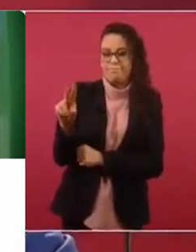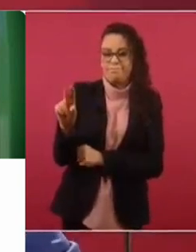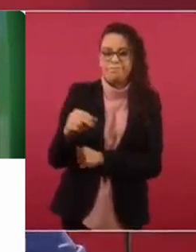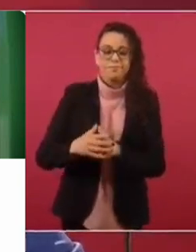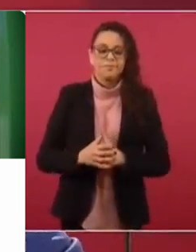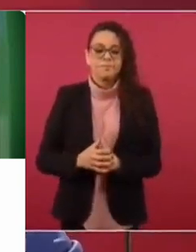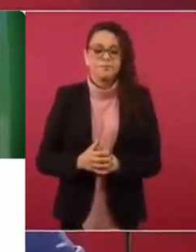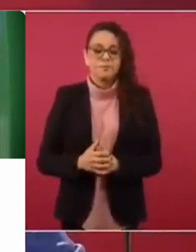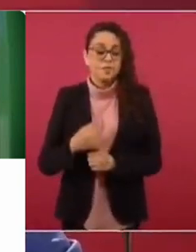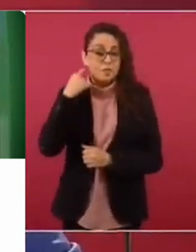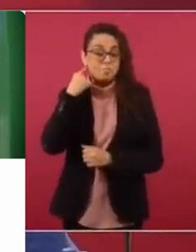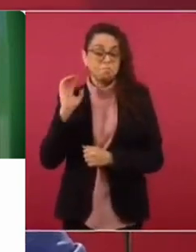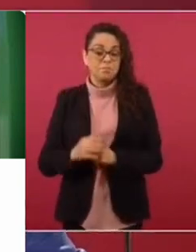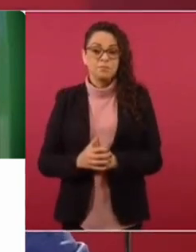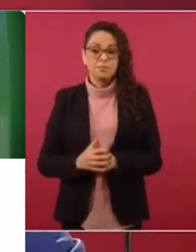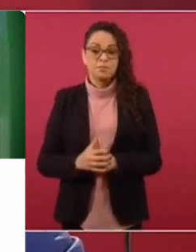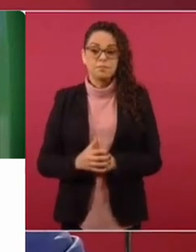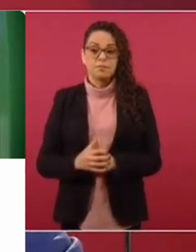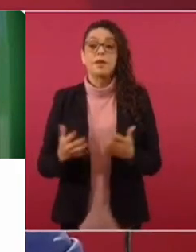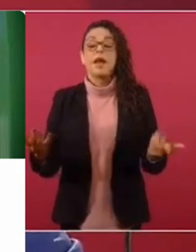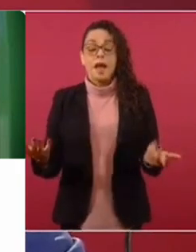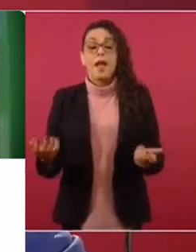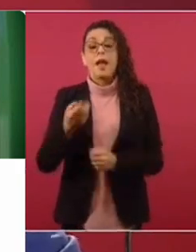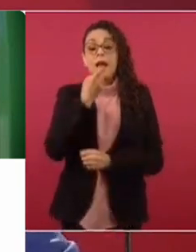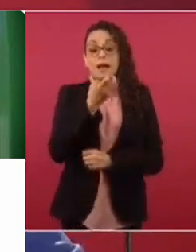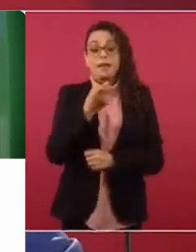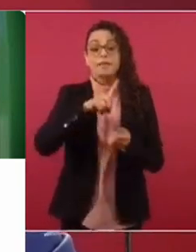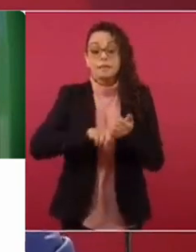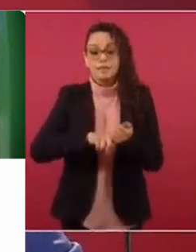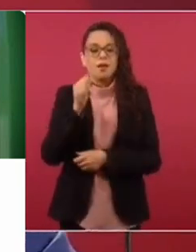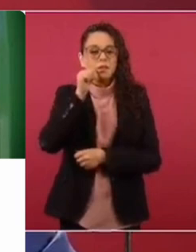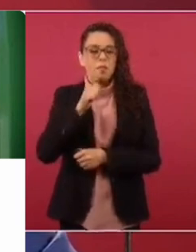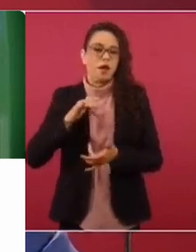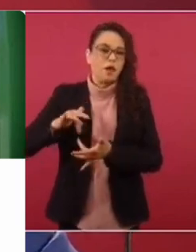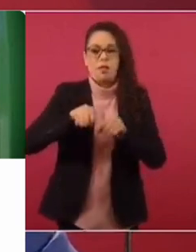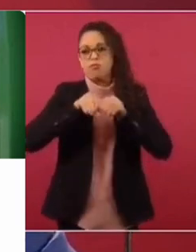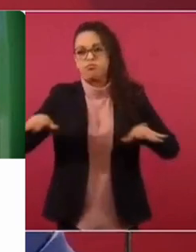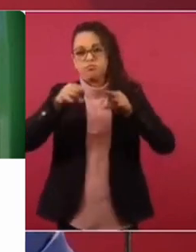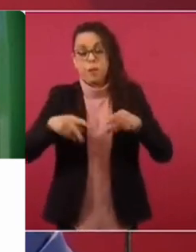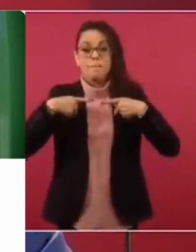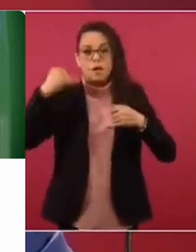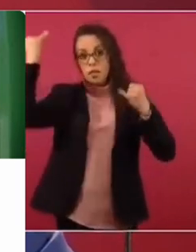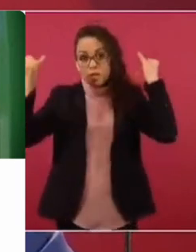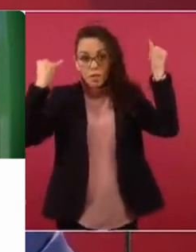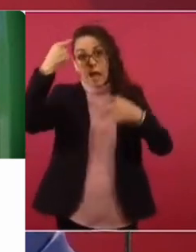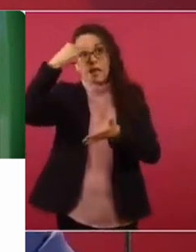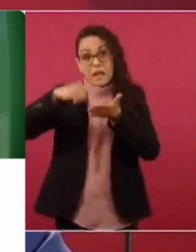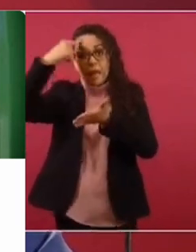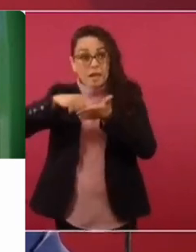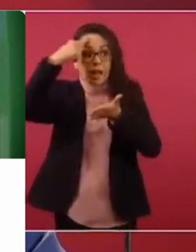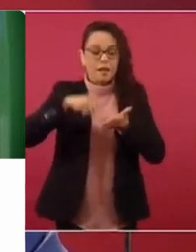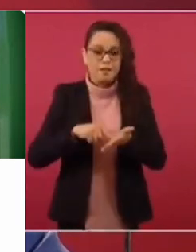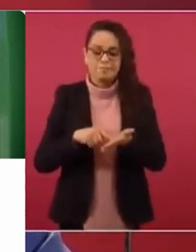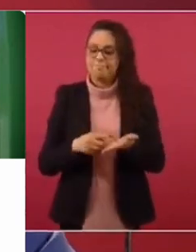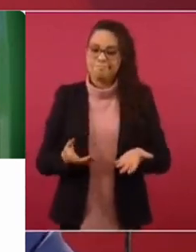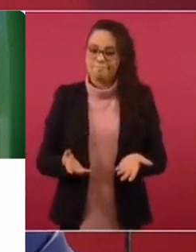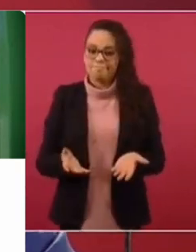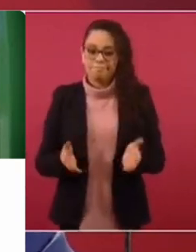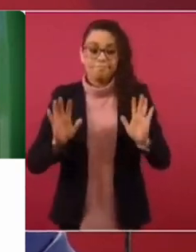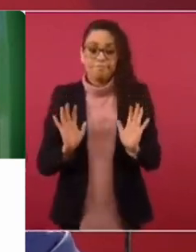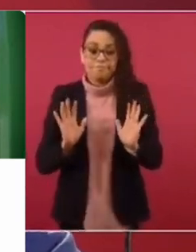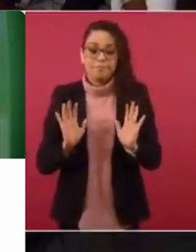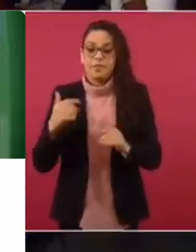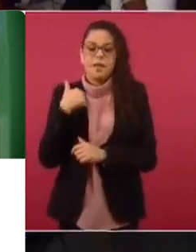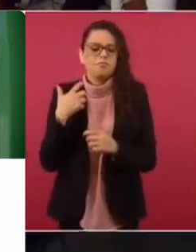tiene que ver, una hipótesis, es por el efecto de las redes. Hipótesis, ¿eh? No me importa que